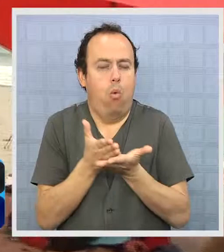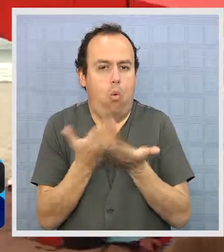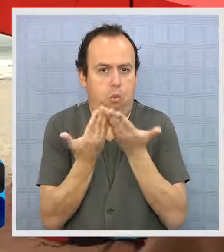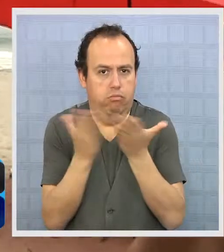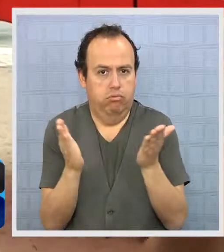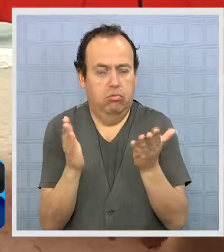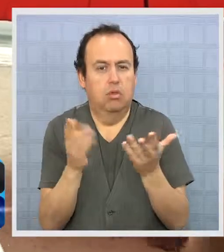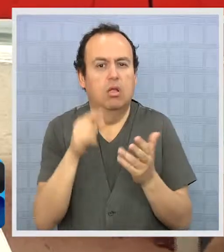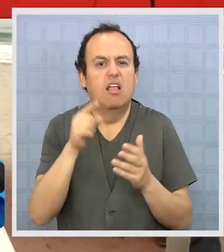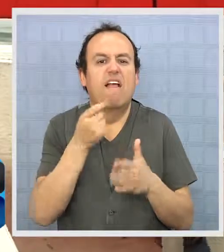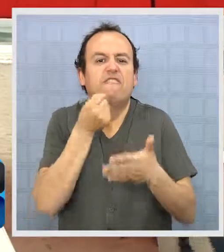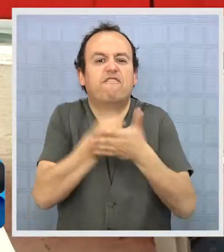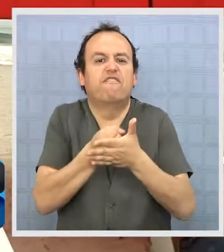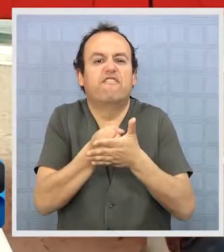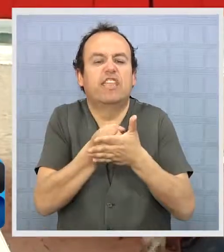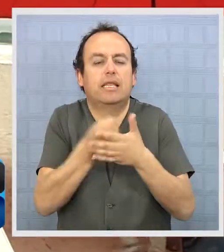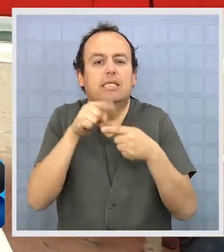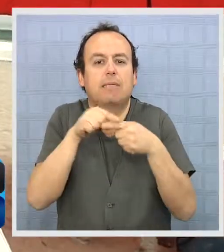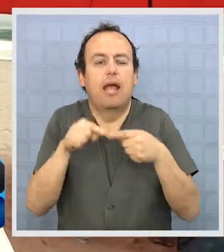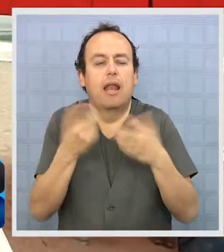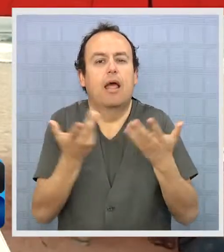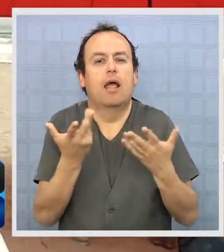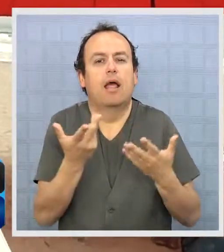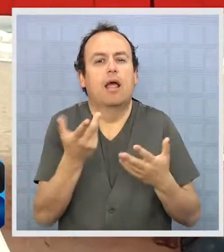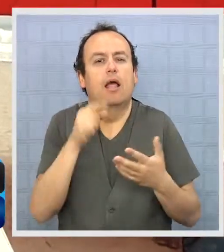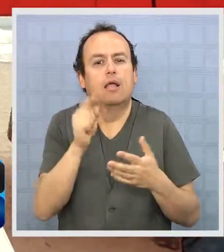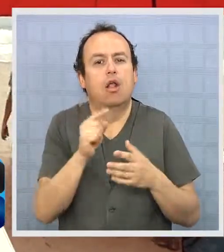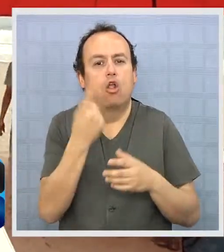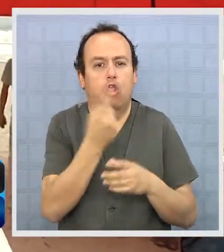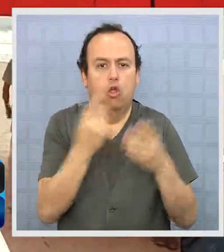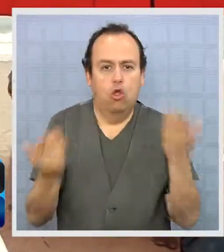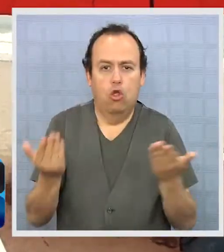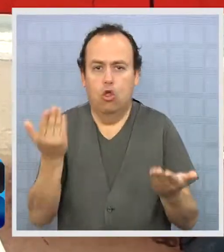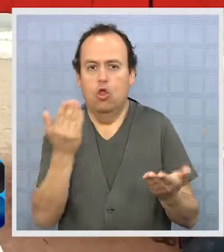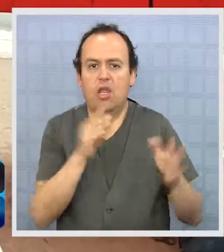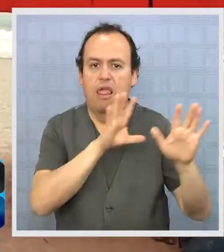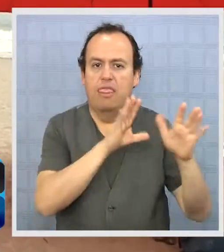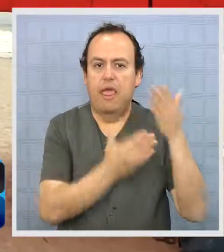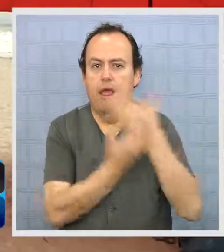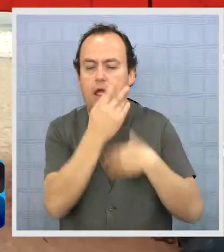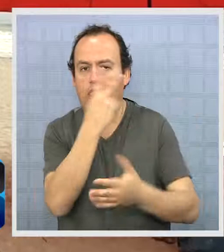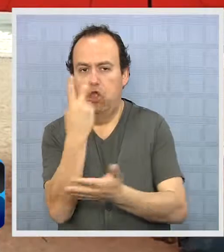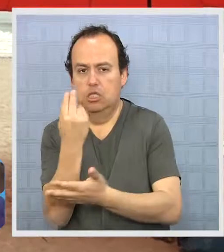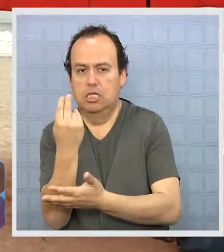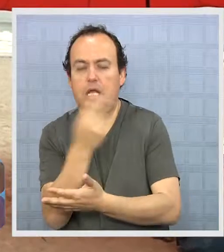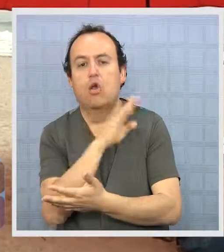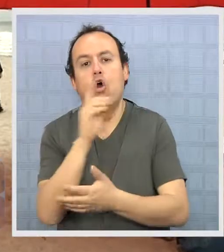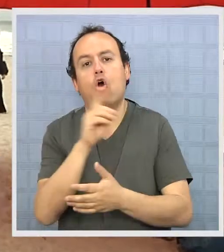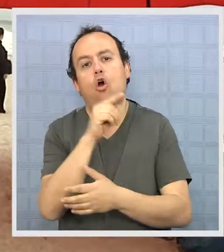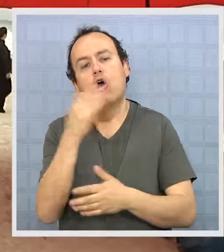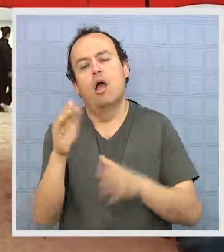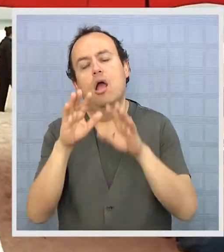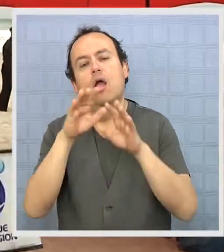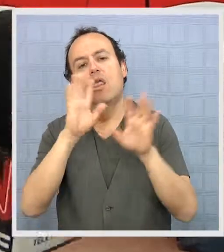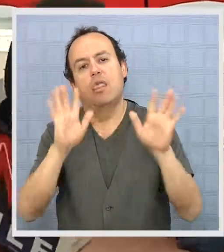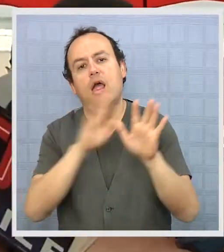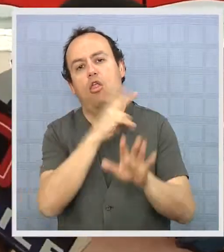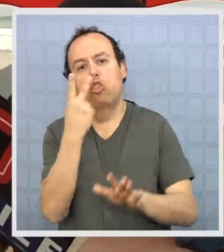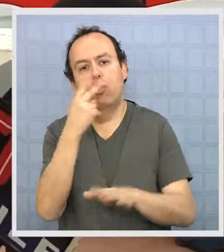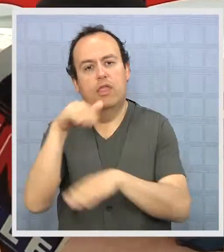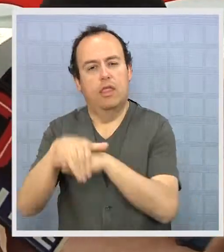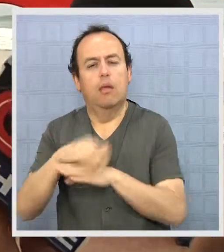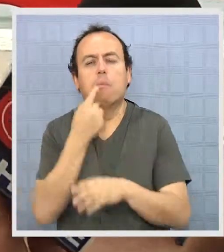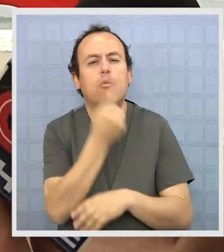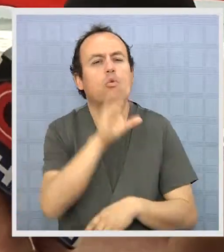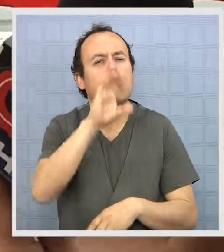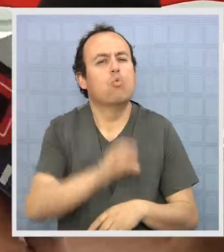los fines de semana también tenemos dos bloques que son de día 12 2 a 2 él es todo cuánto vale